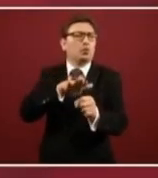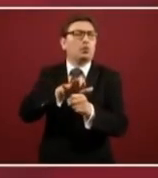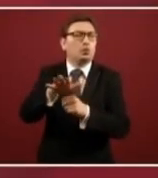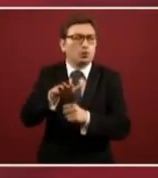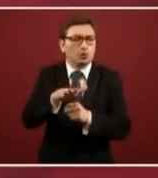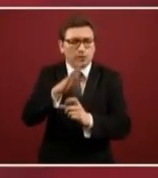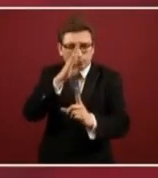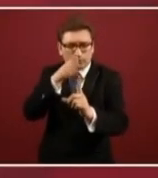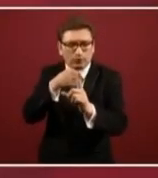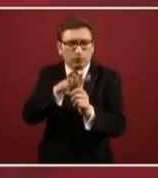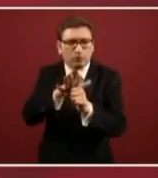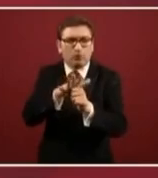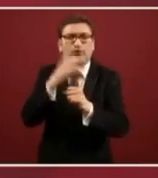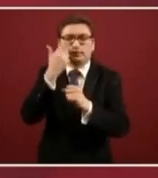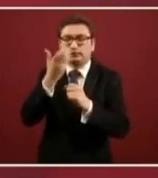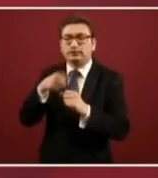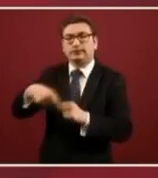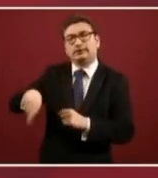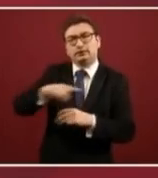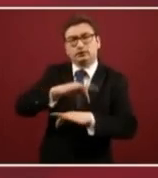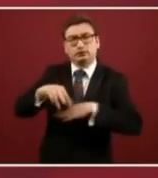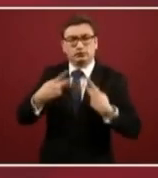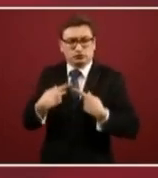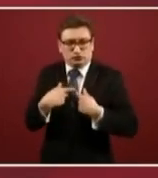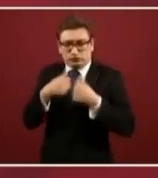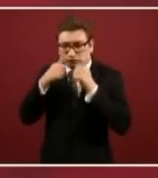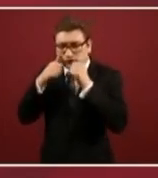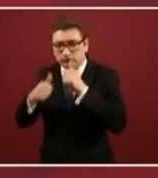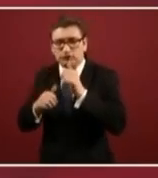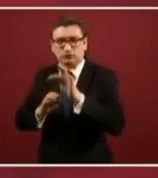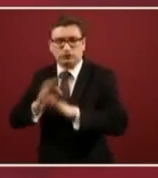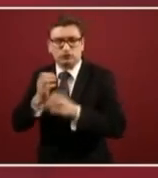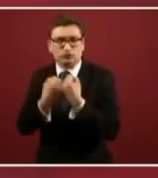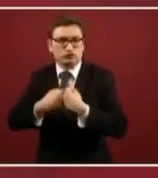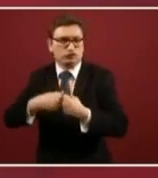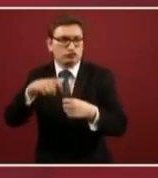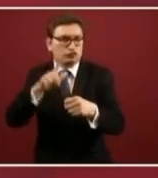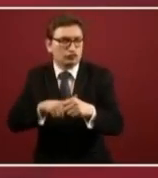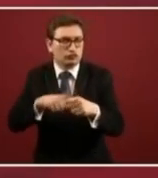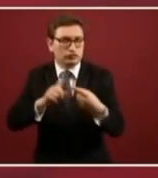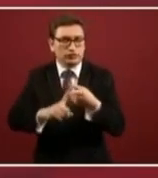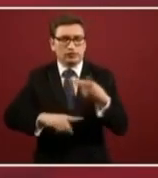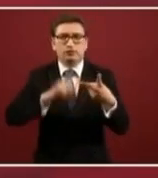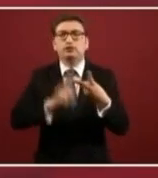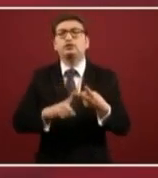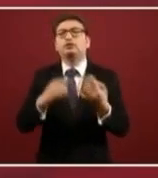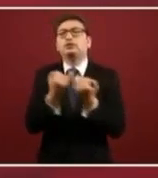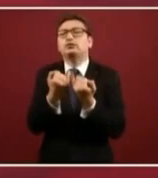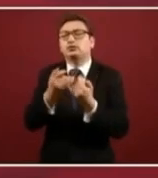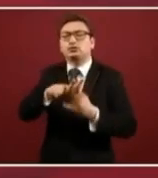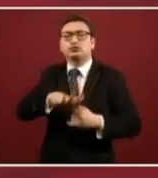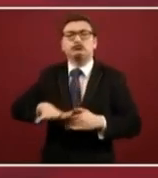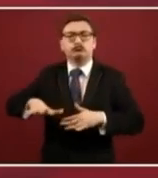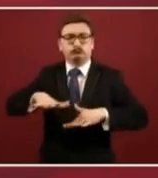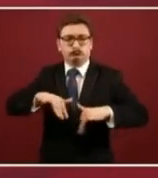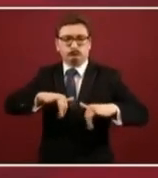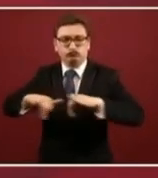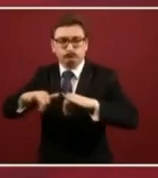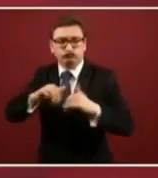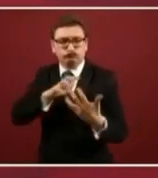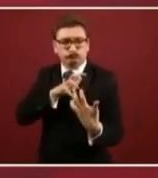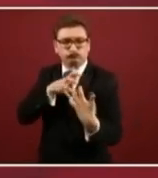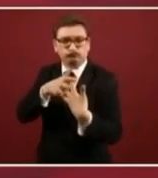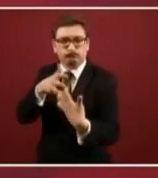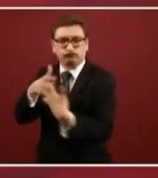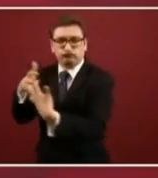una atención social y también con una orientación territorial, precisamente donde vemos claramente